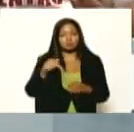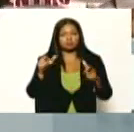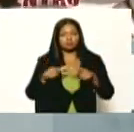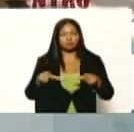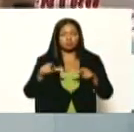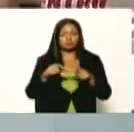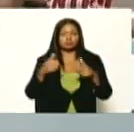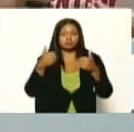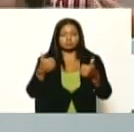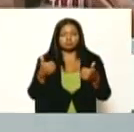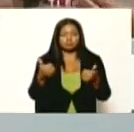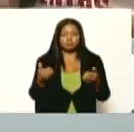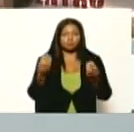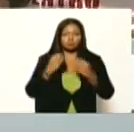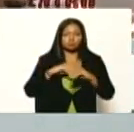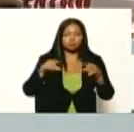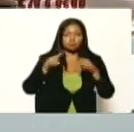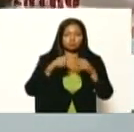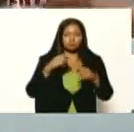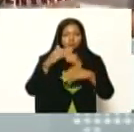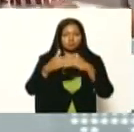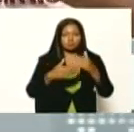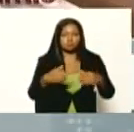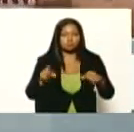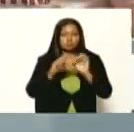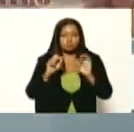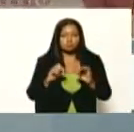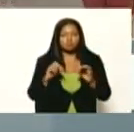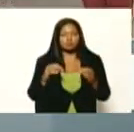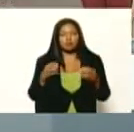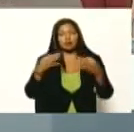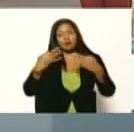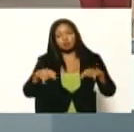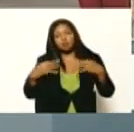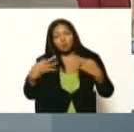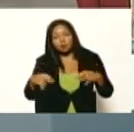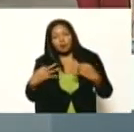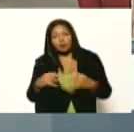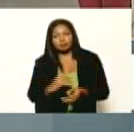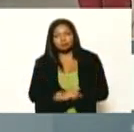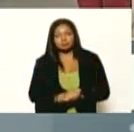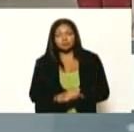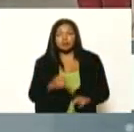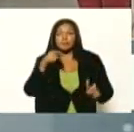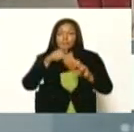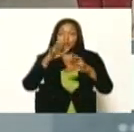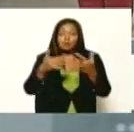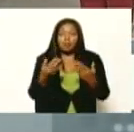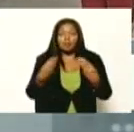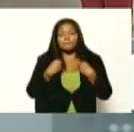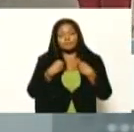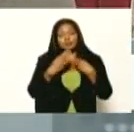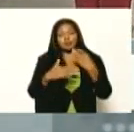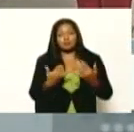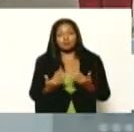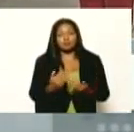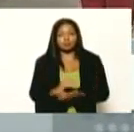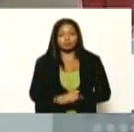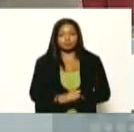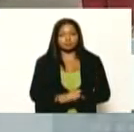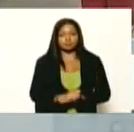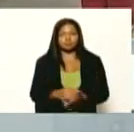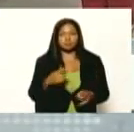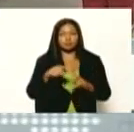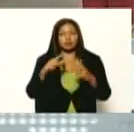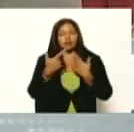bien convencidas que el paso seguro es lo natural, que el paso seguro es la vida, que el paso seguro es